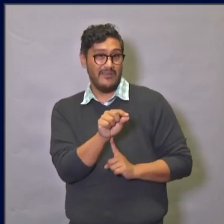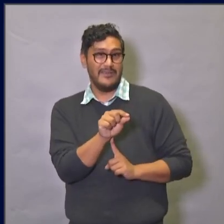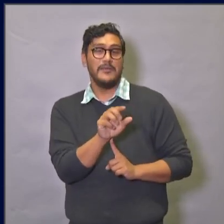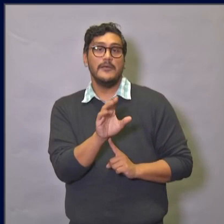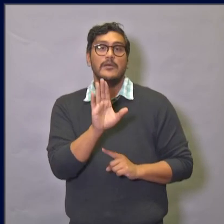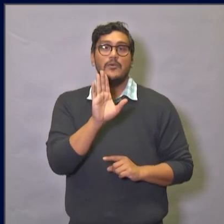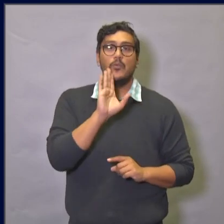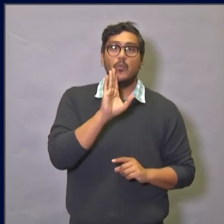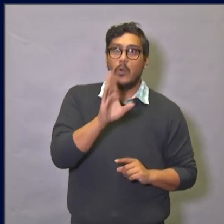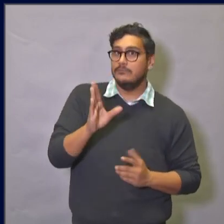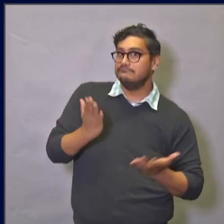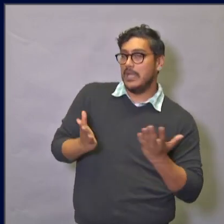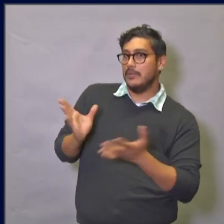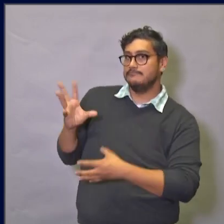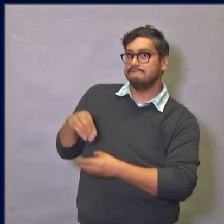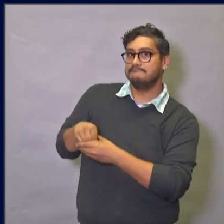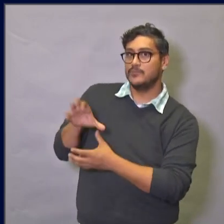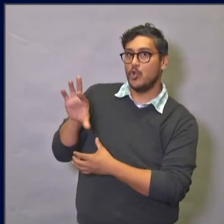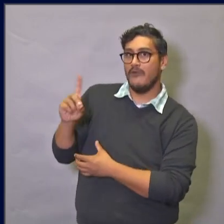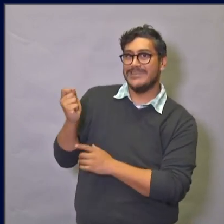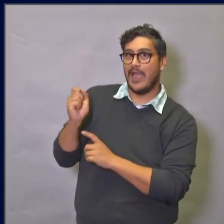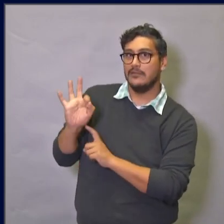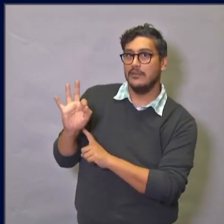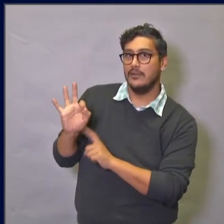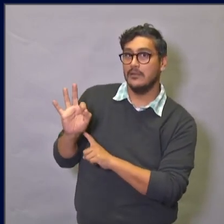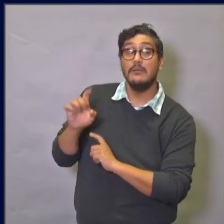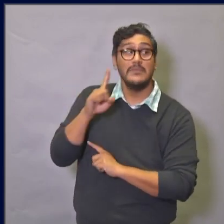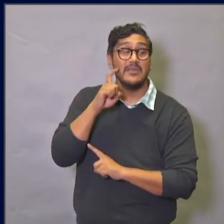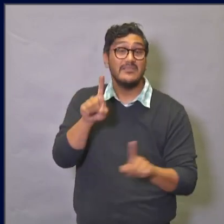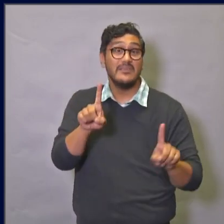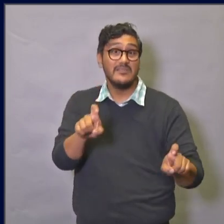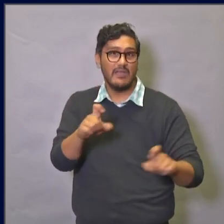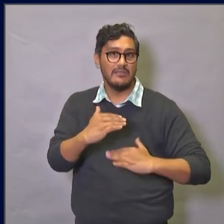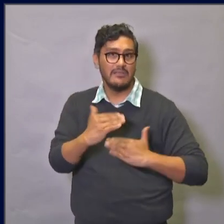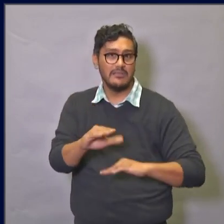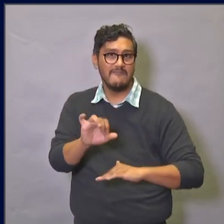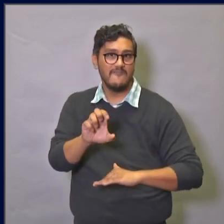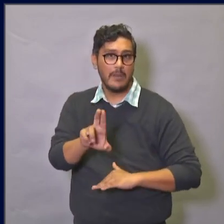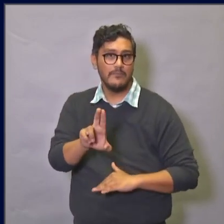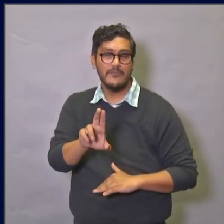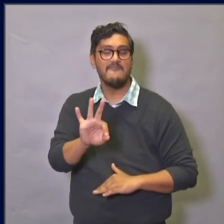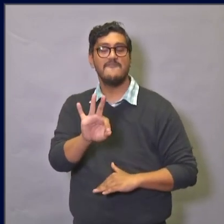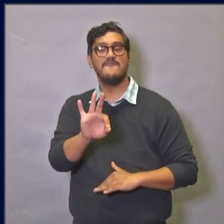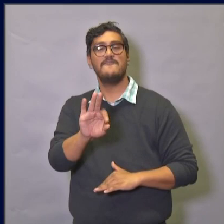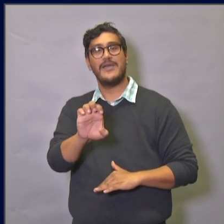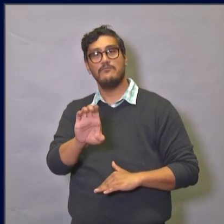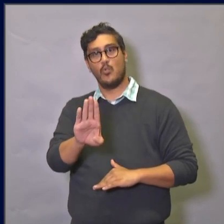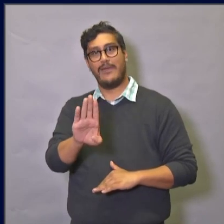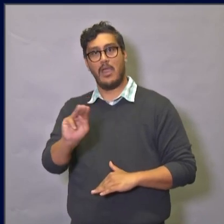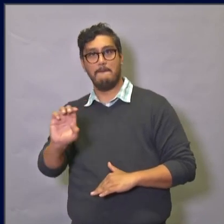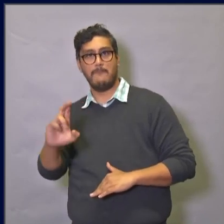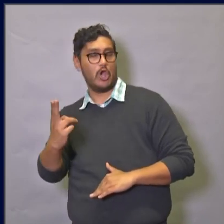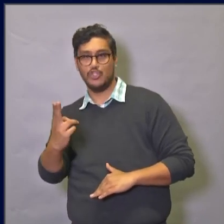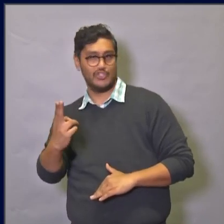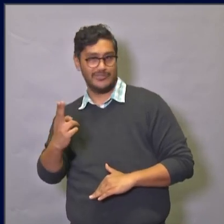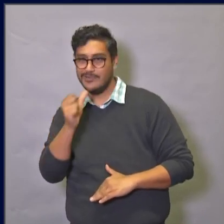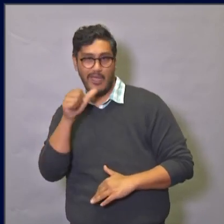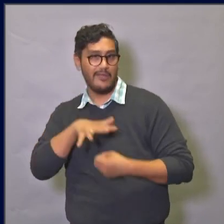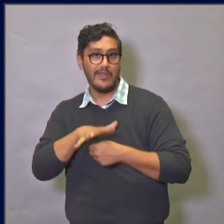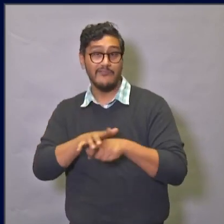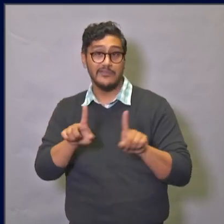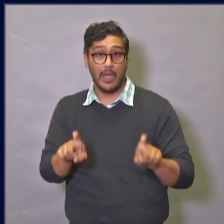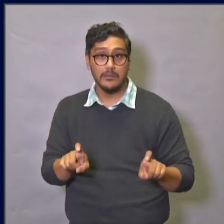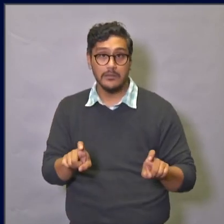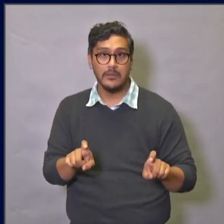de COVID-19, ya que las pruebas fueron limitadas en febrero y marzo. A medida que los casos de